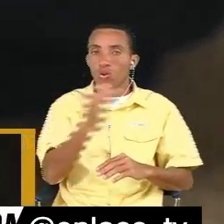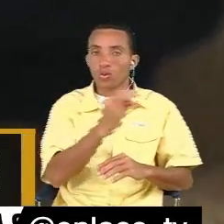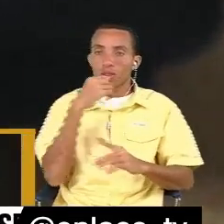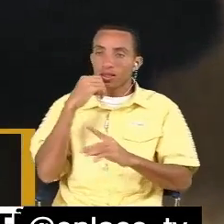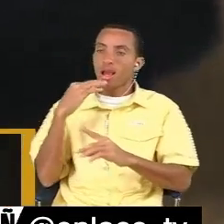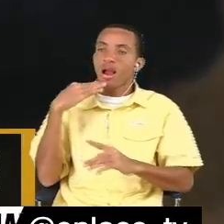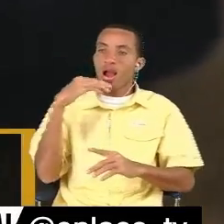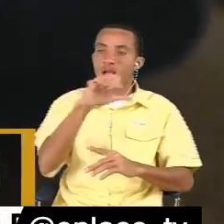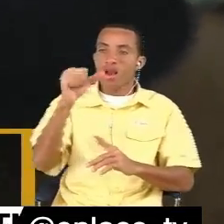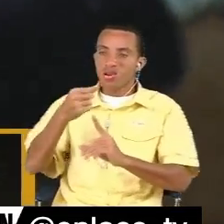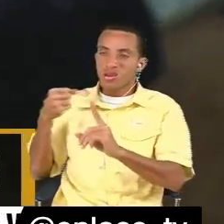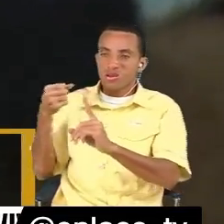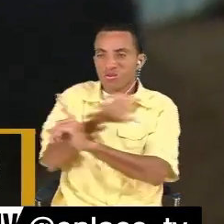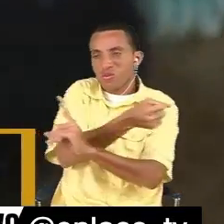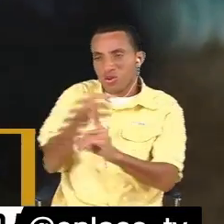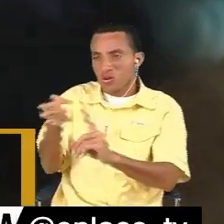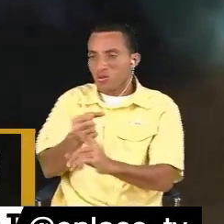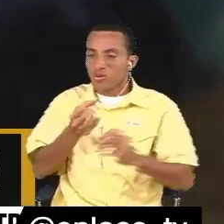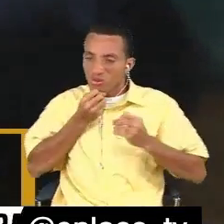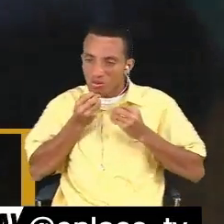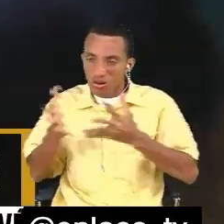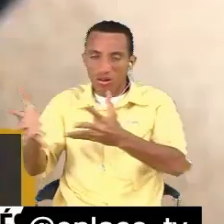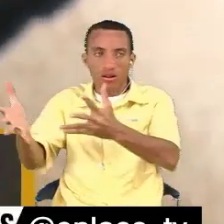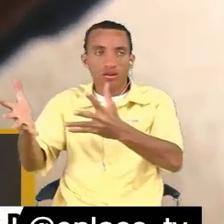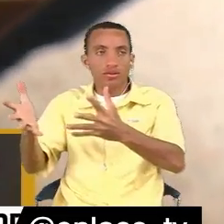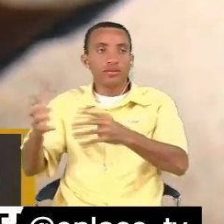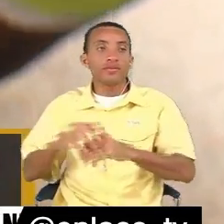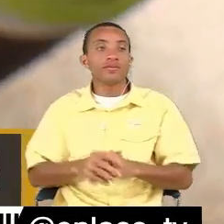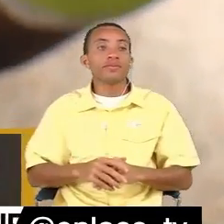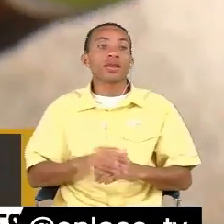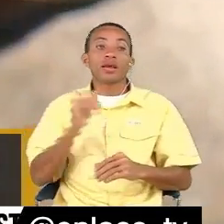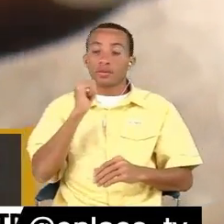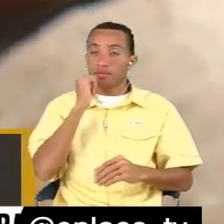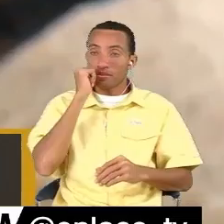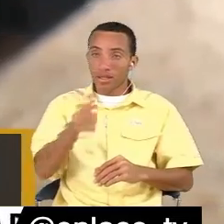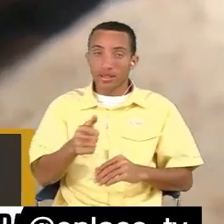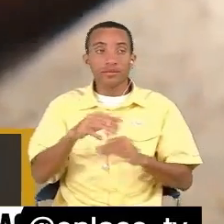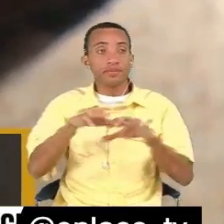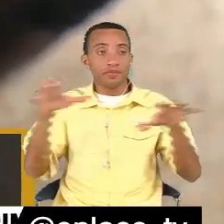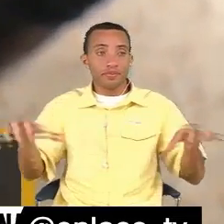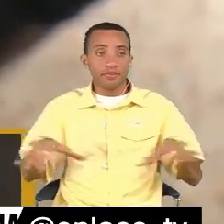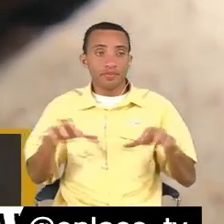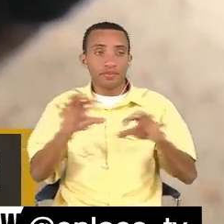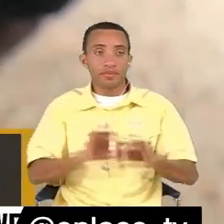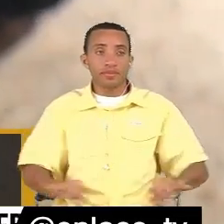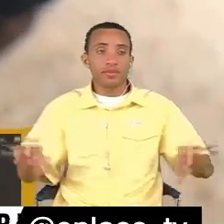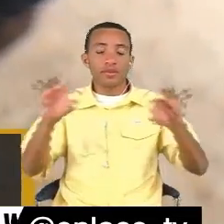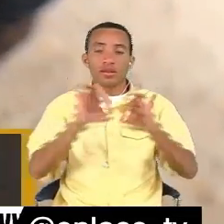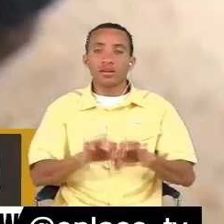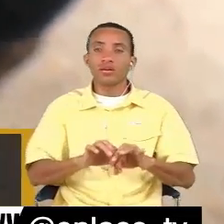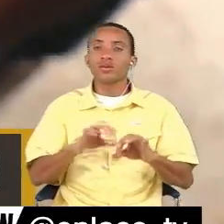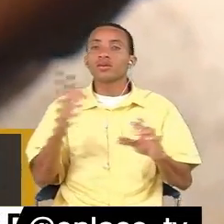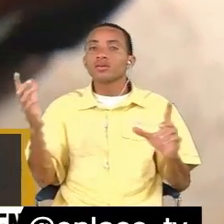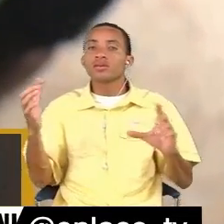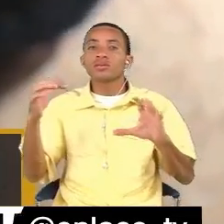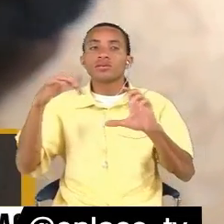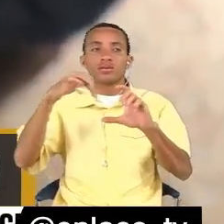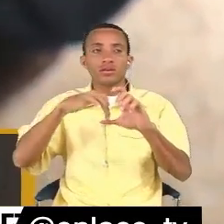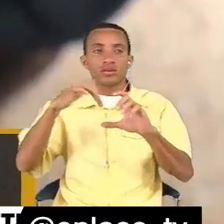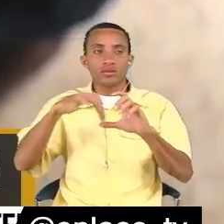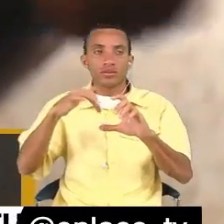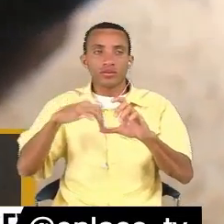agrediendo a las mujeres de Barranca Bermeja. Doctor José Fidel, mañana se va a realizar una actividad importante en el Centro de Convivencia Ciudadana. ¿De qué se